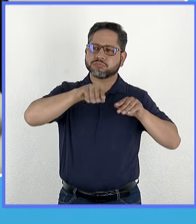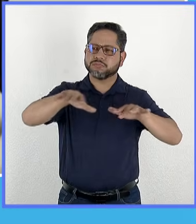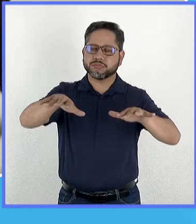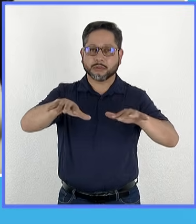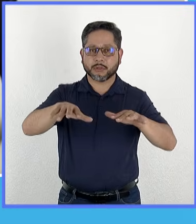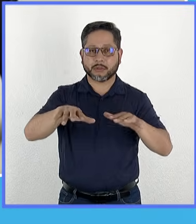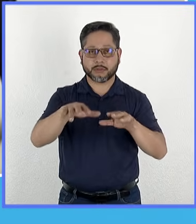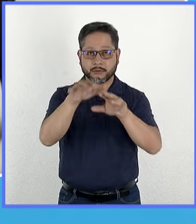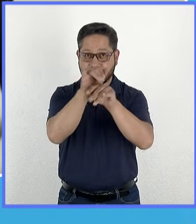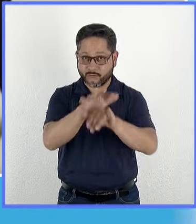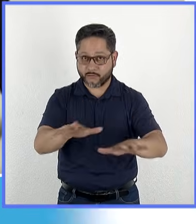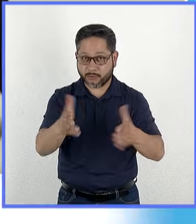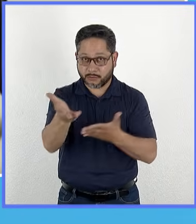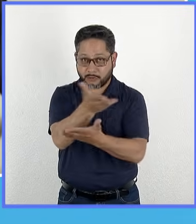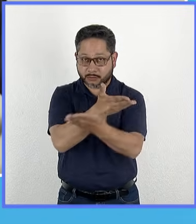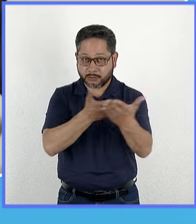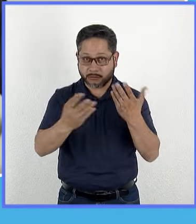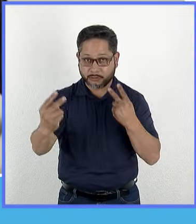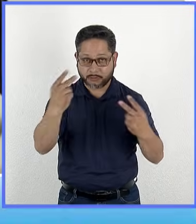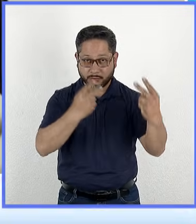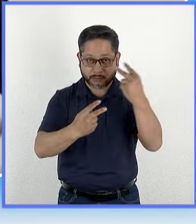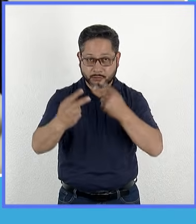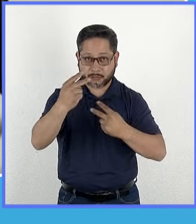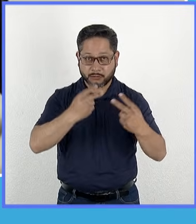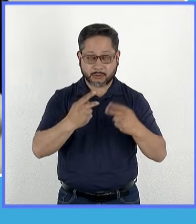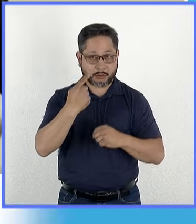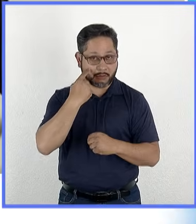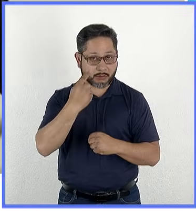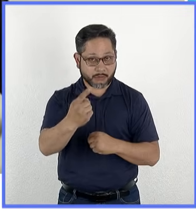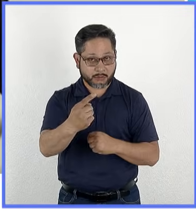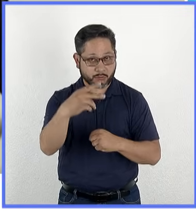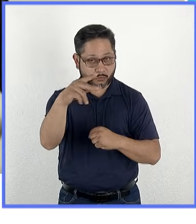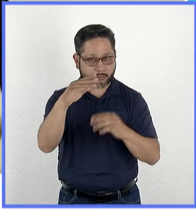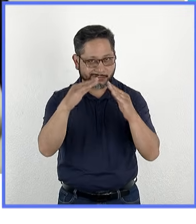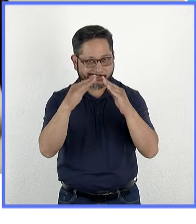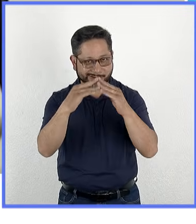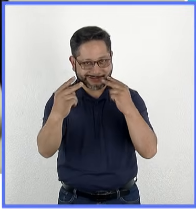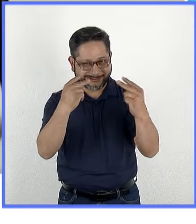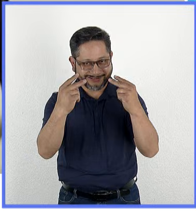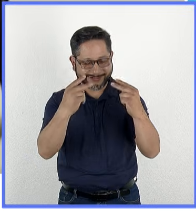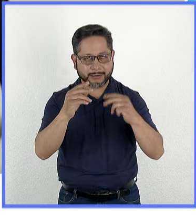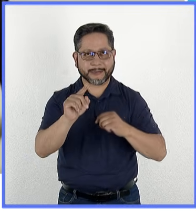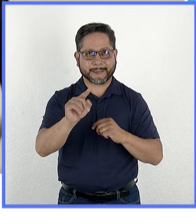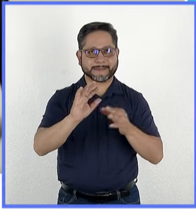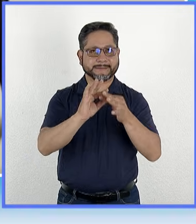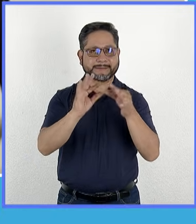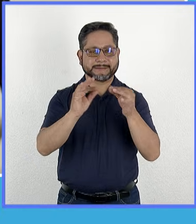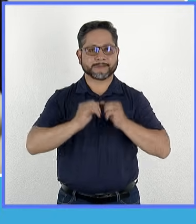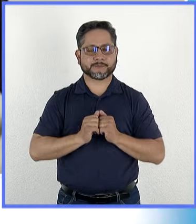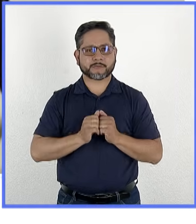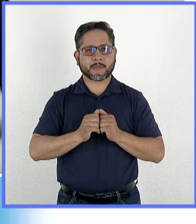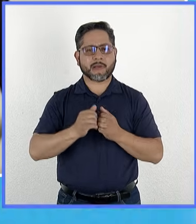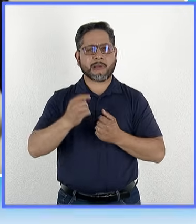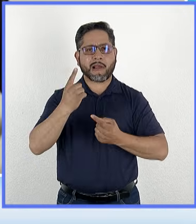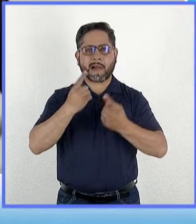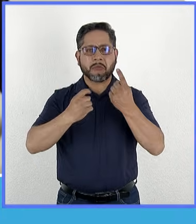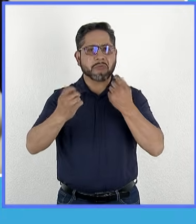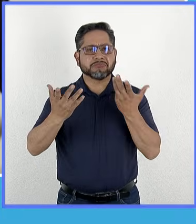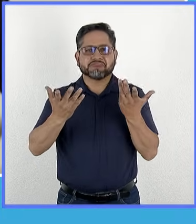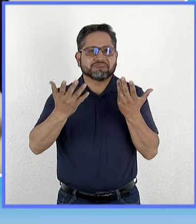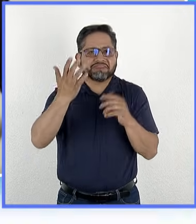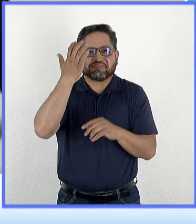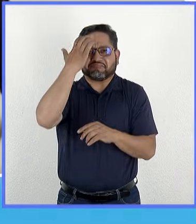datos con todas las personas que nos hacen favor de recibir en sus hogares, que no conocemos siempre. Y